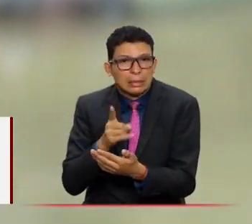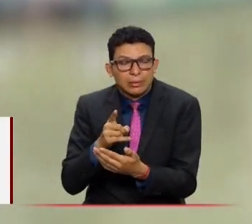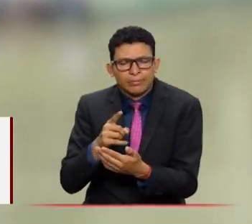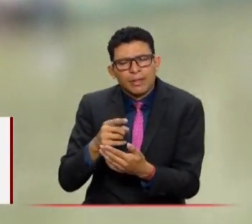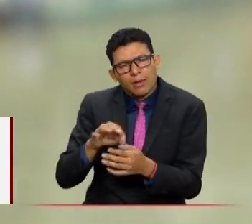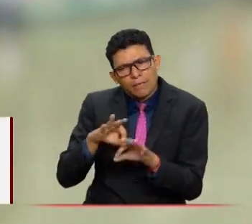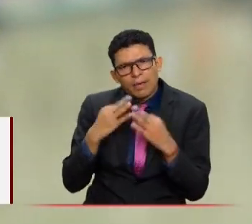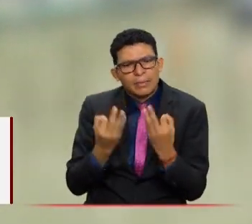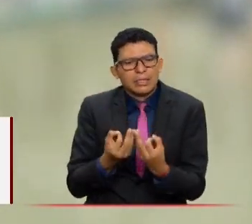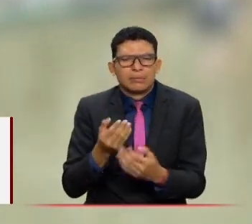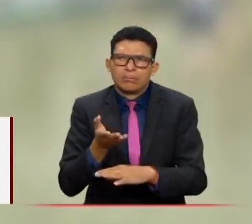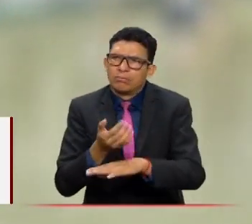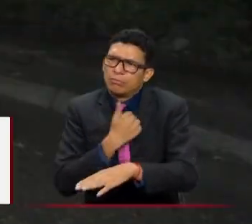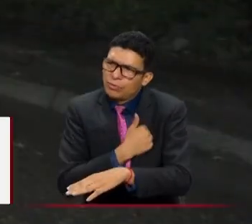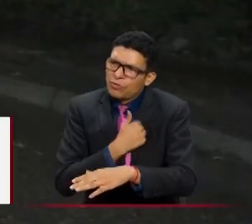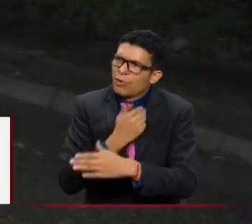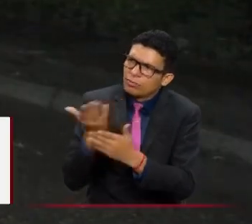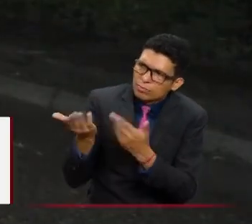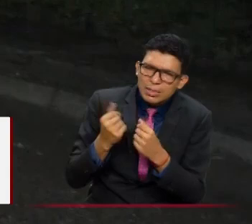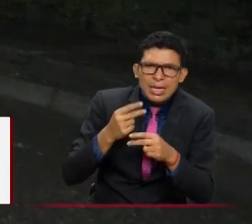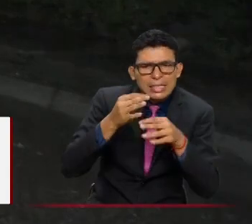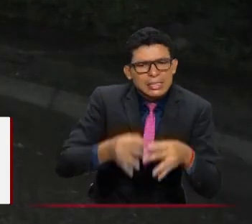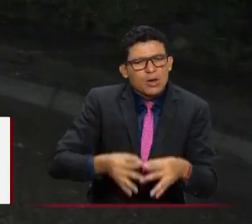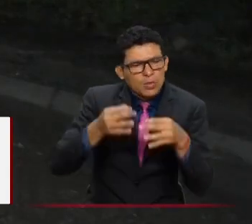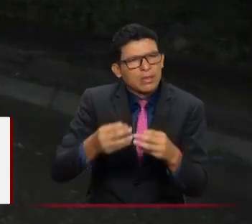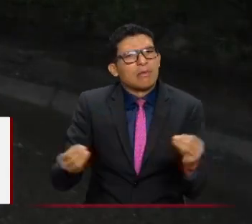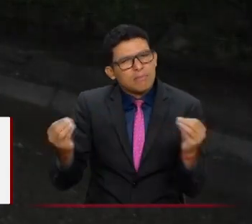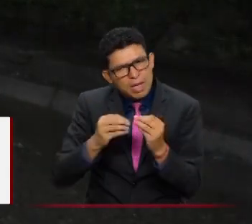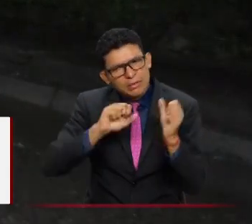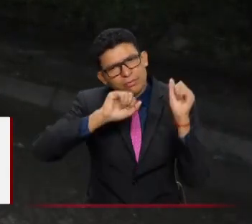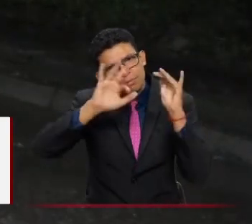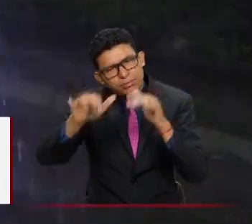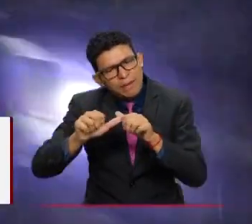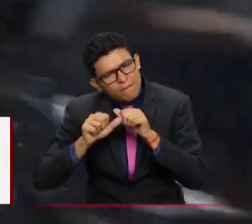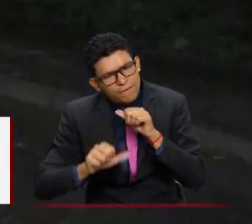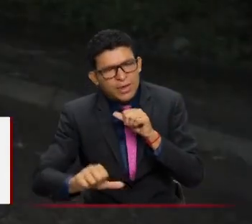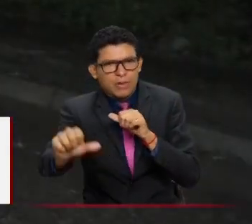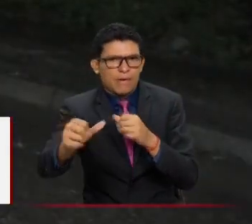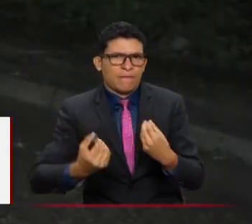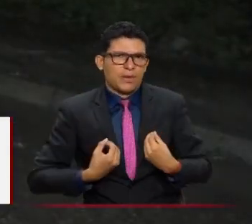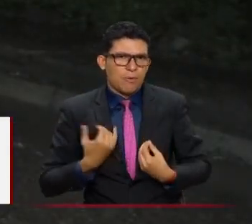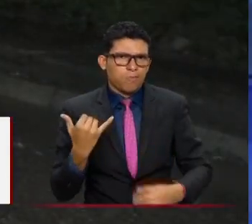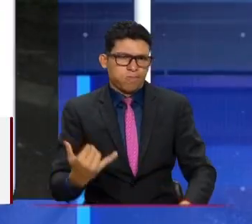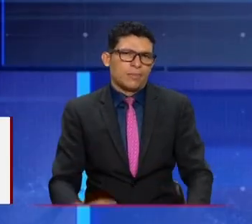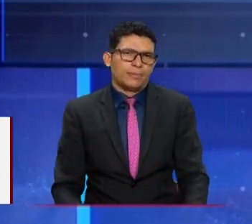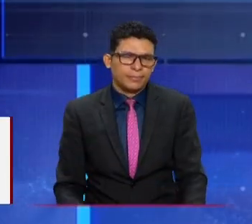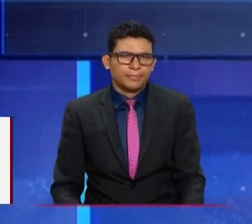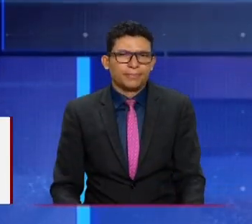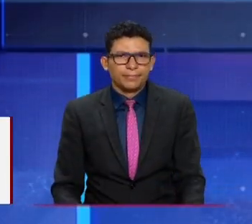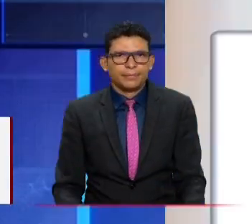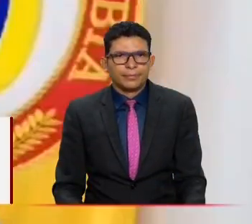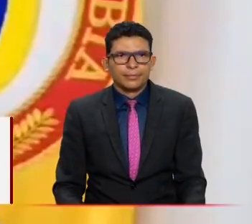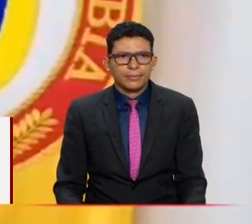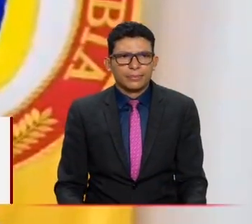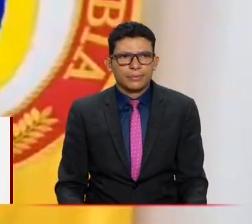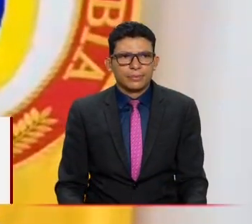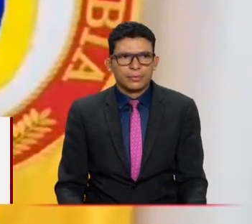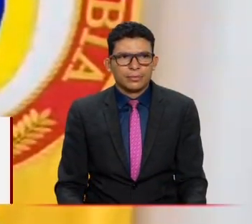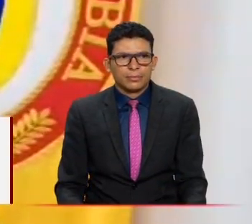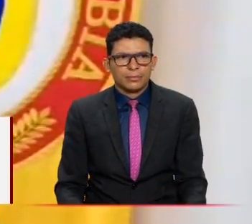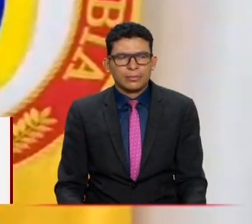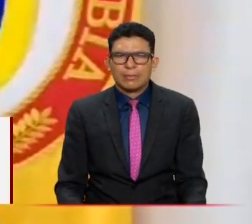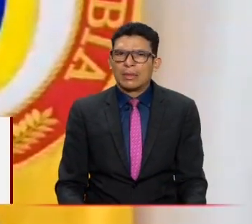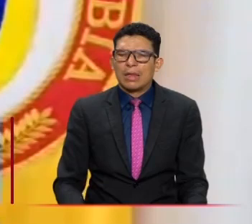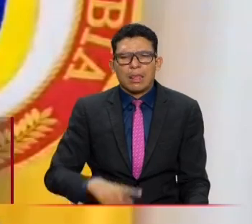local se pide que las autoridades refuercen la seguridad y estén permanentemente en estos territorios. Se ha vuelto